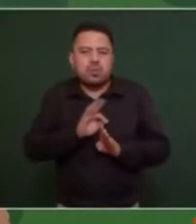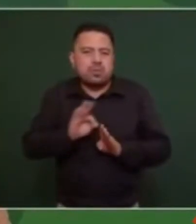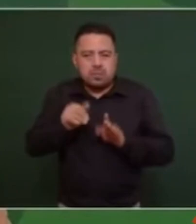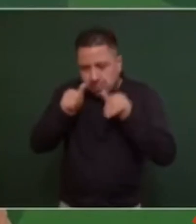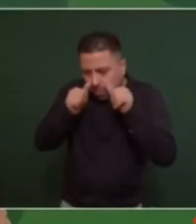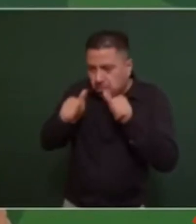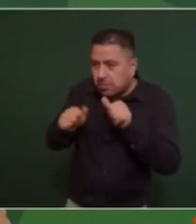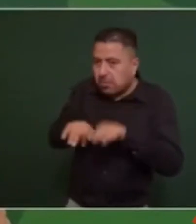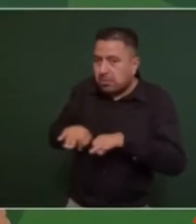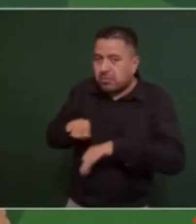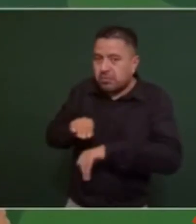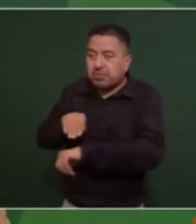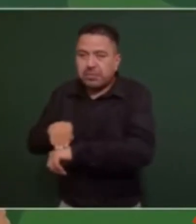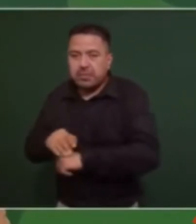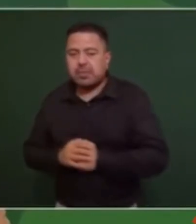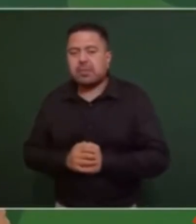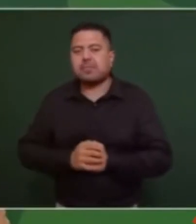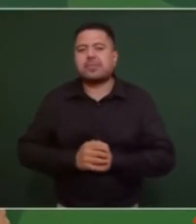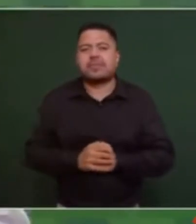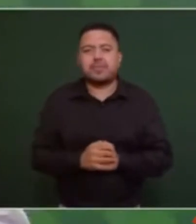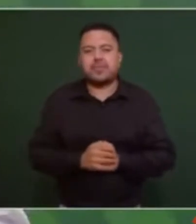y